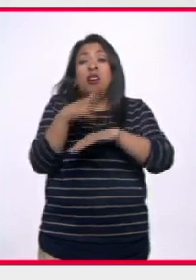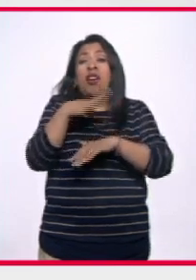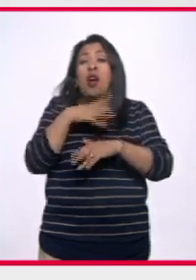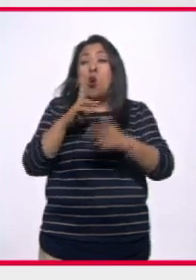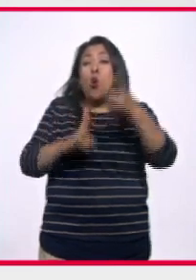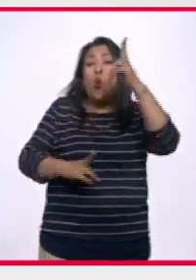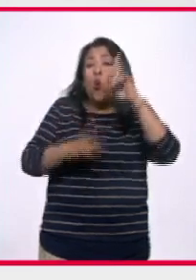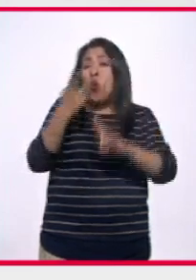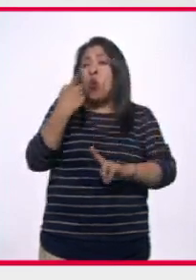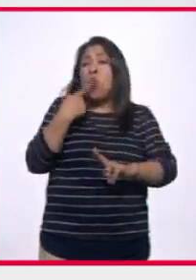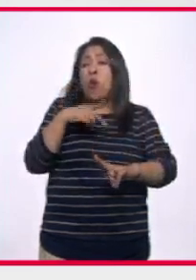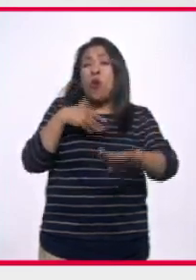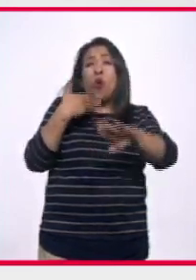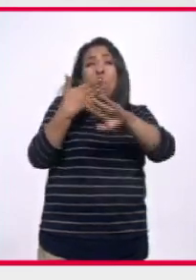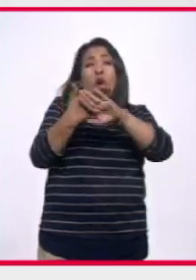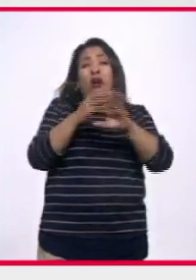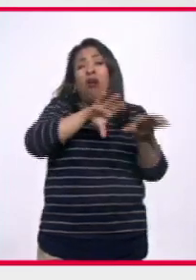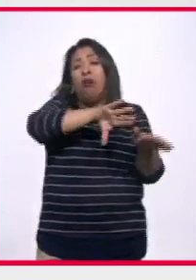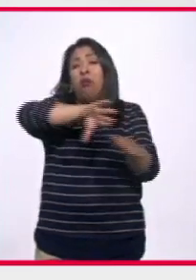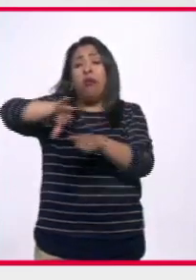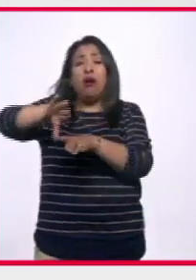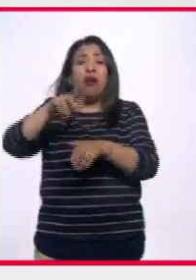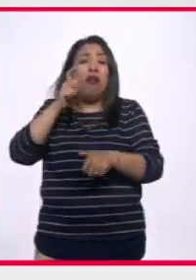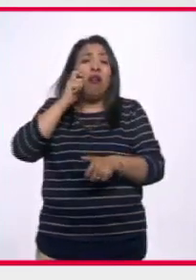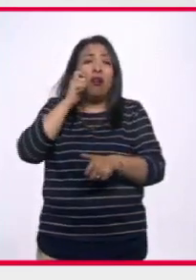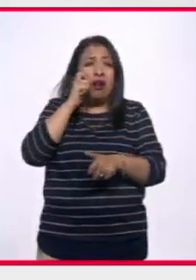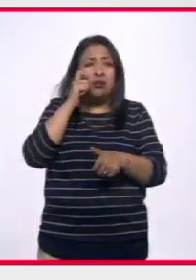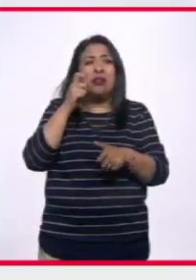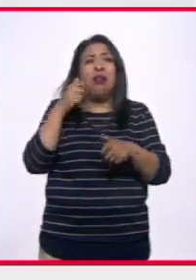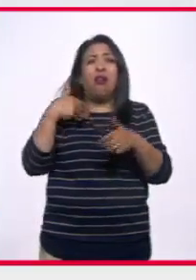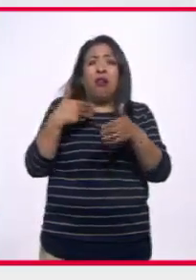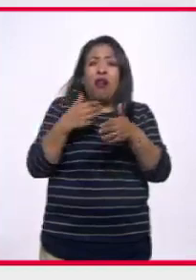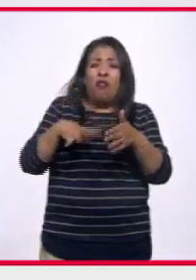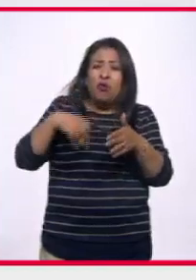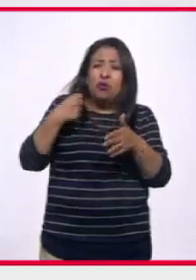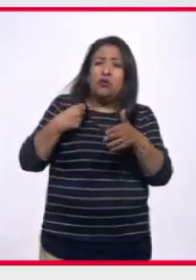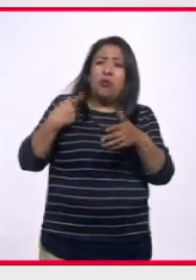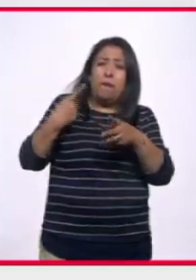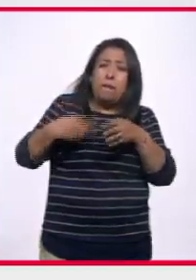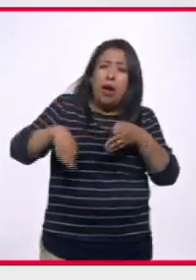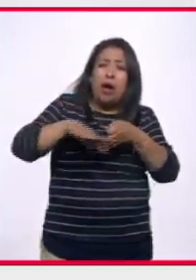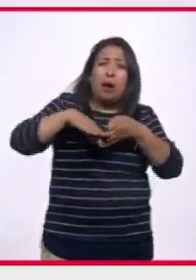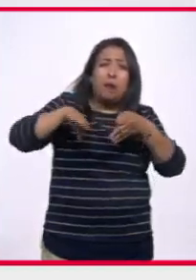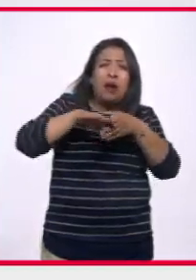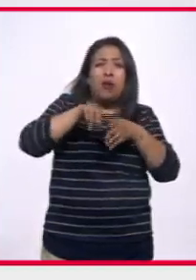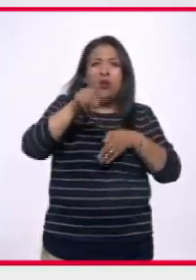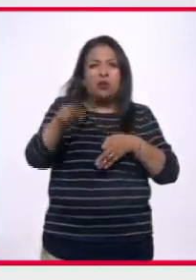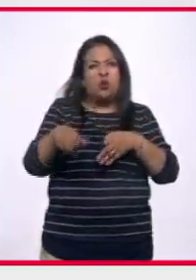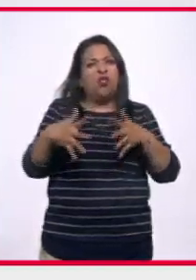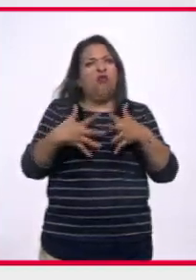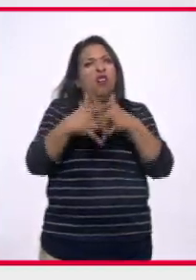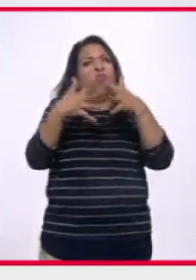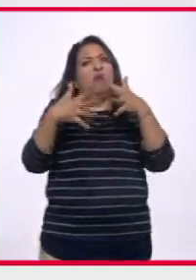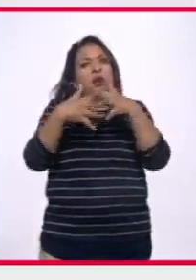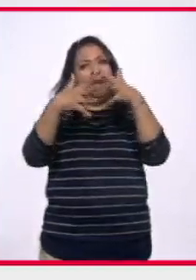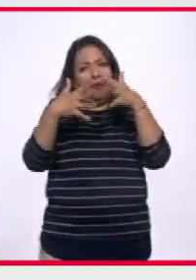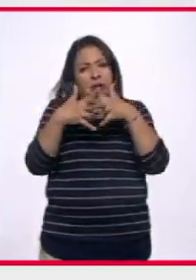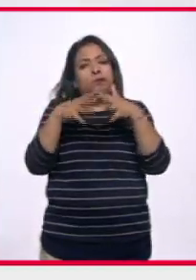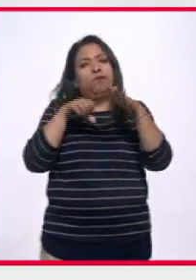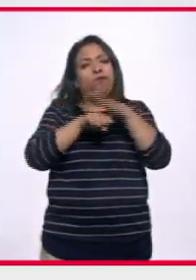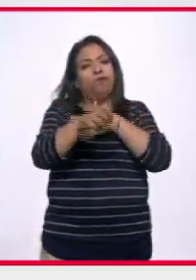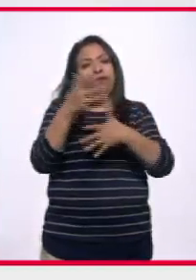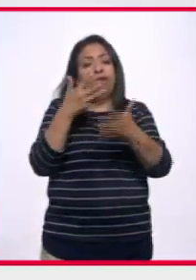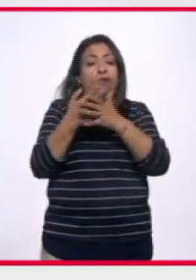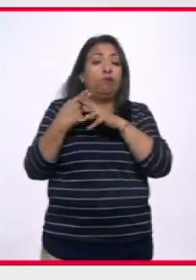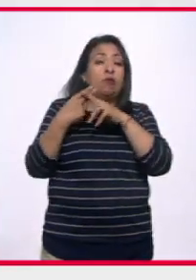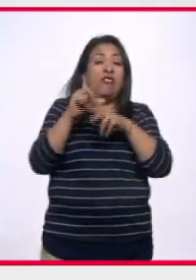huelgas y protestas en contra de la segregación racial los constantes abusos y la posterior lucha armada durante los